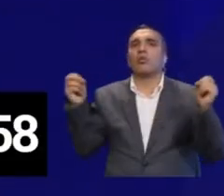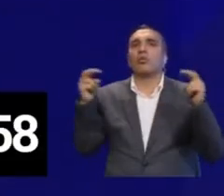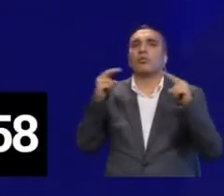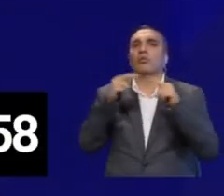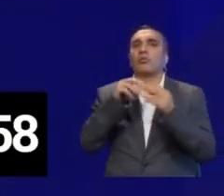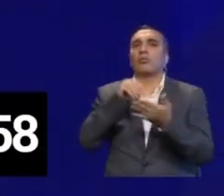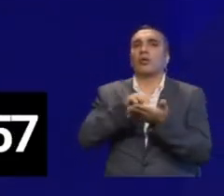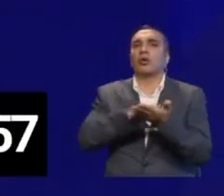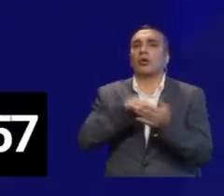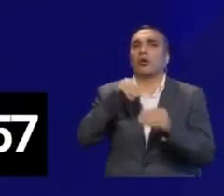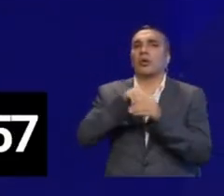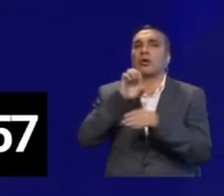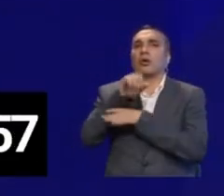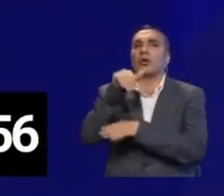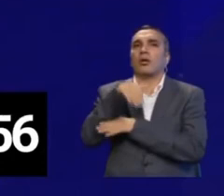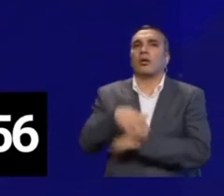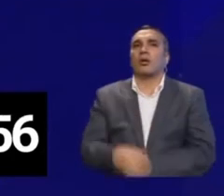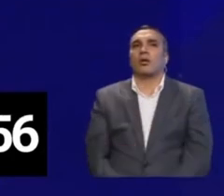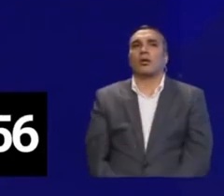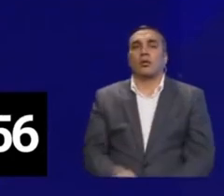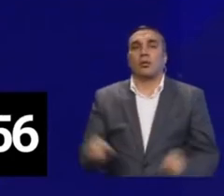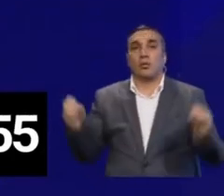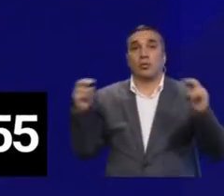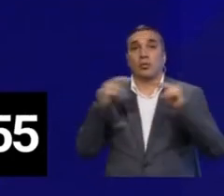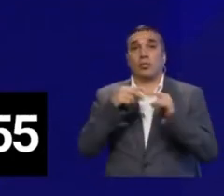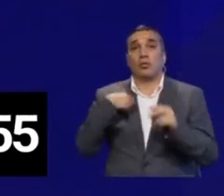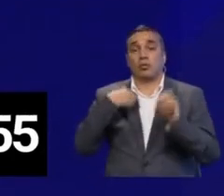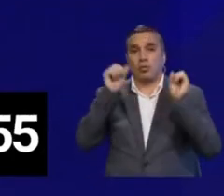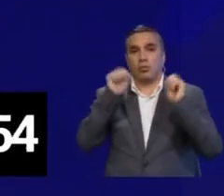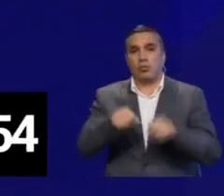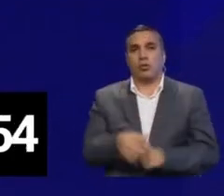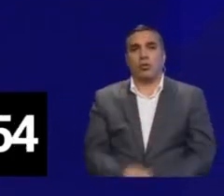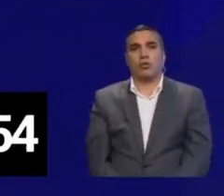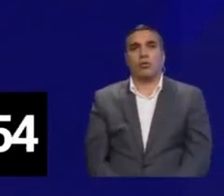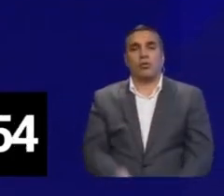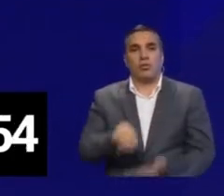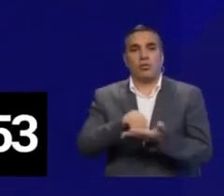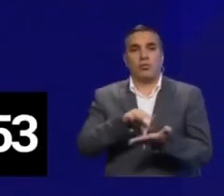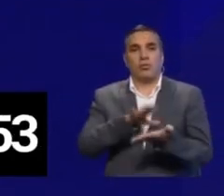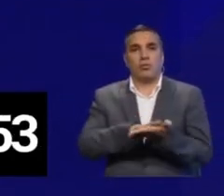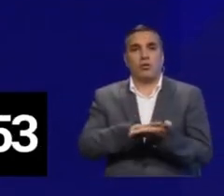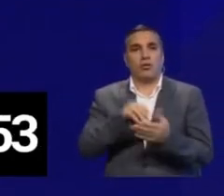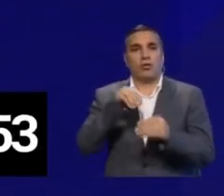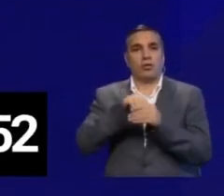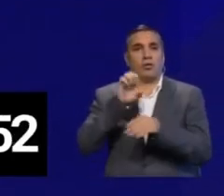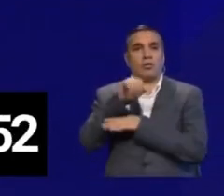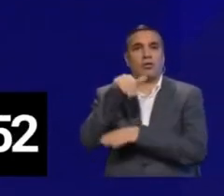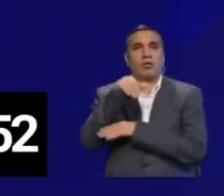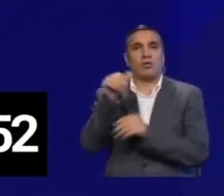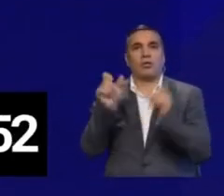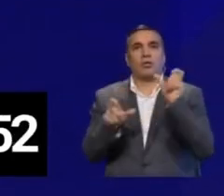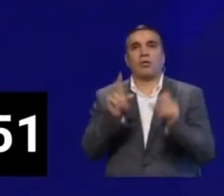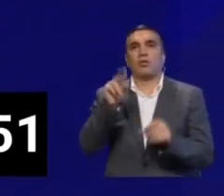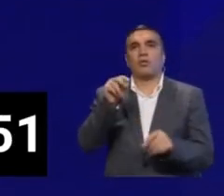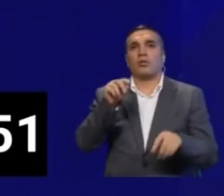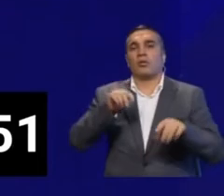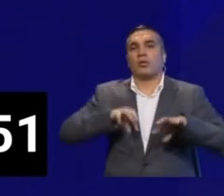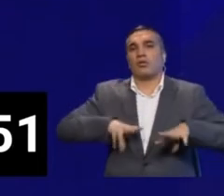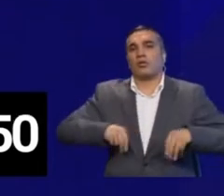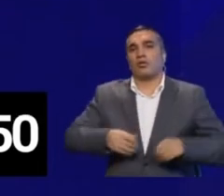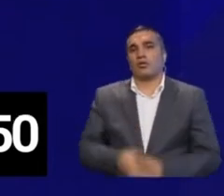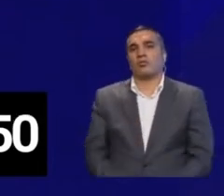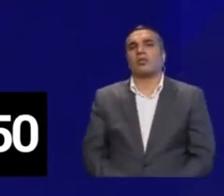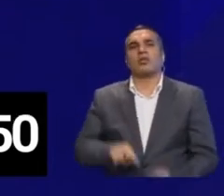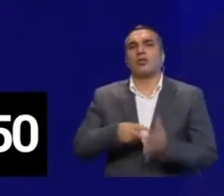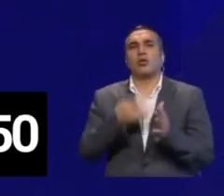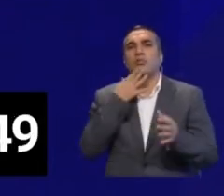este país. Los puentes que yo puedo establecer en nuestro país con gente que no sea corrupta, con